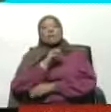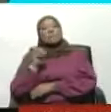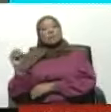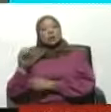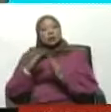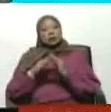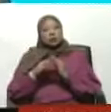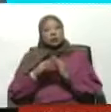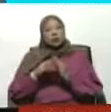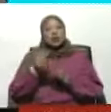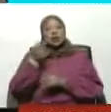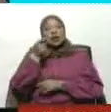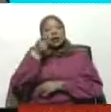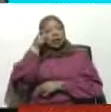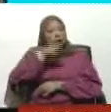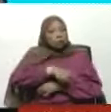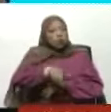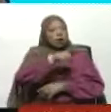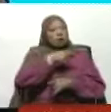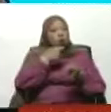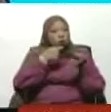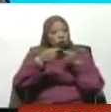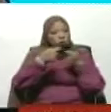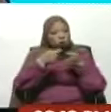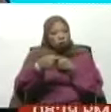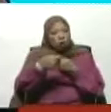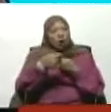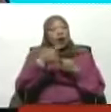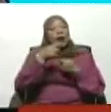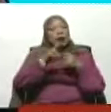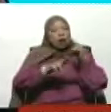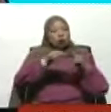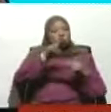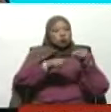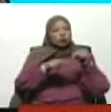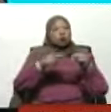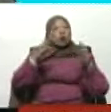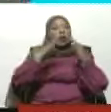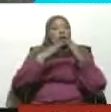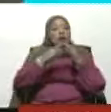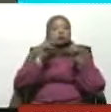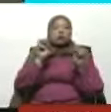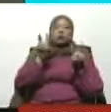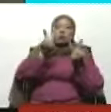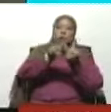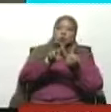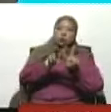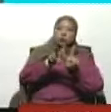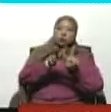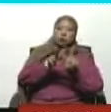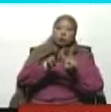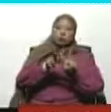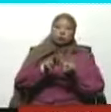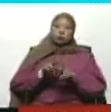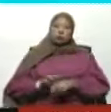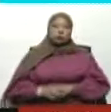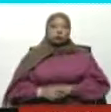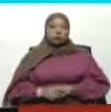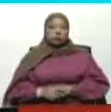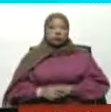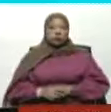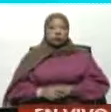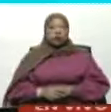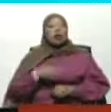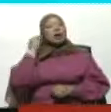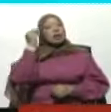pueblo el contralor de la nueva etapa de la política de la gran misión Vivienda Venezuela, o como la vamos a llamar hacia el futuro. ¿Qué